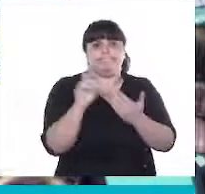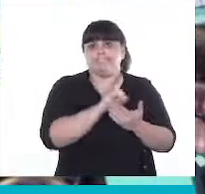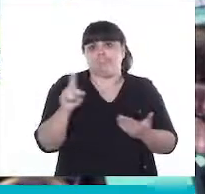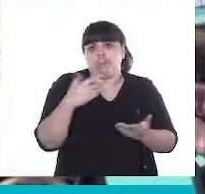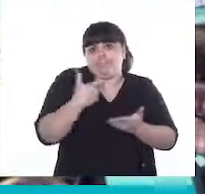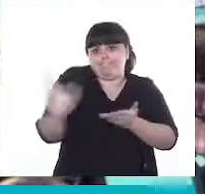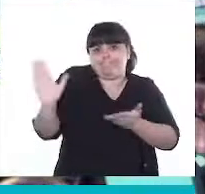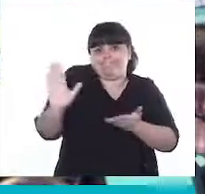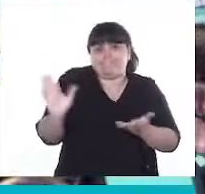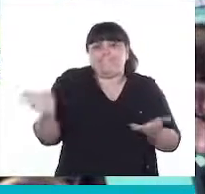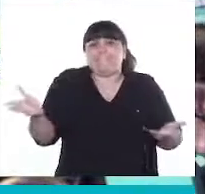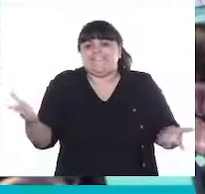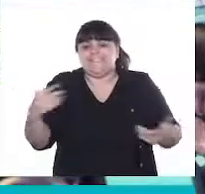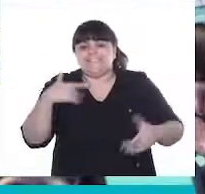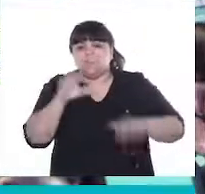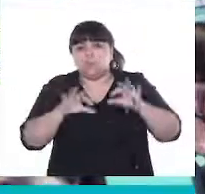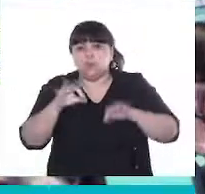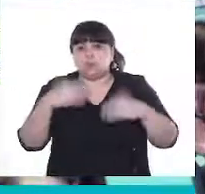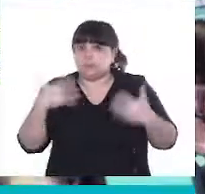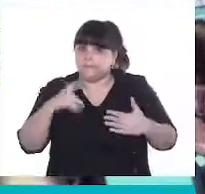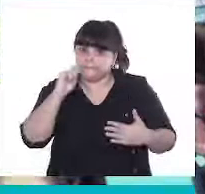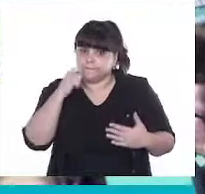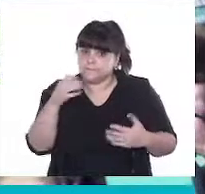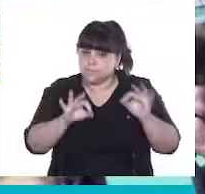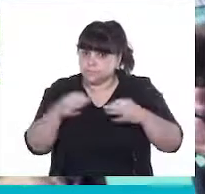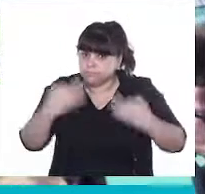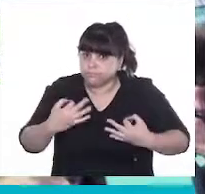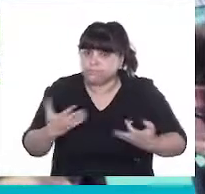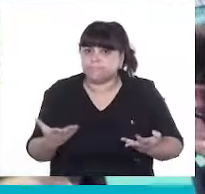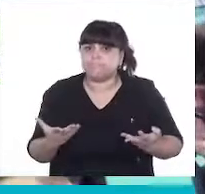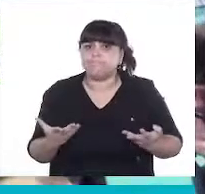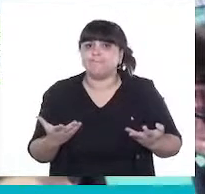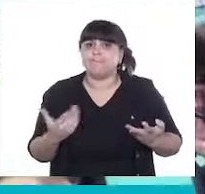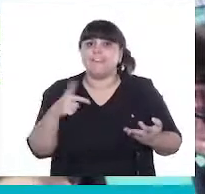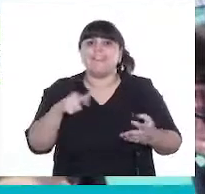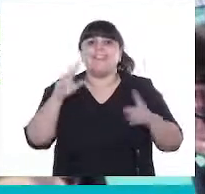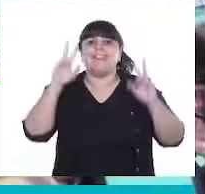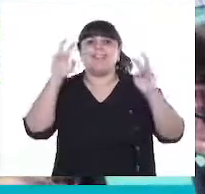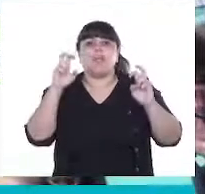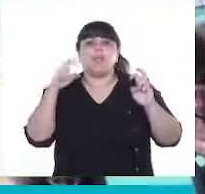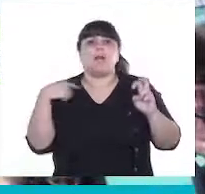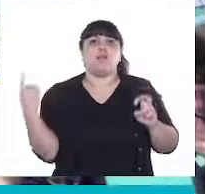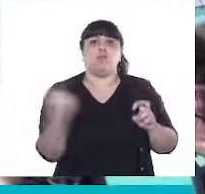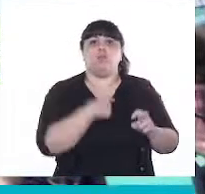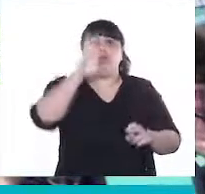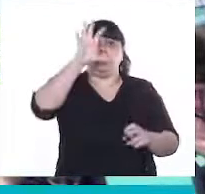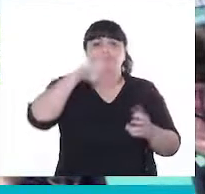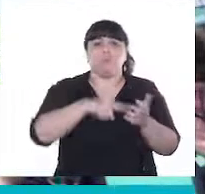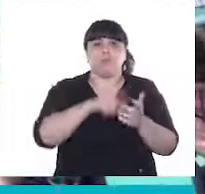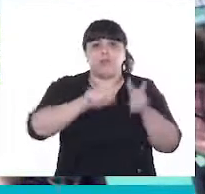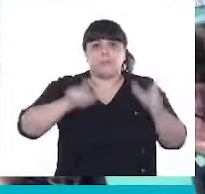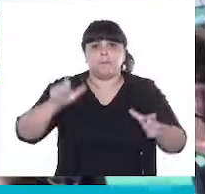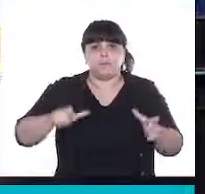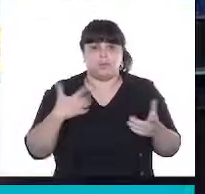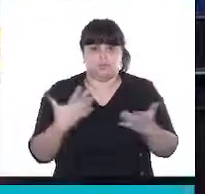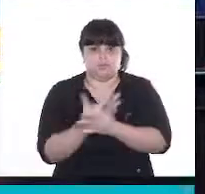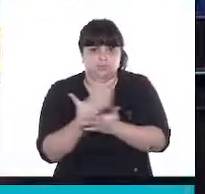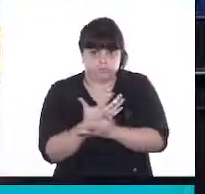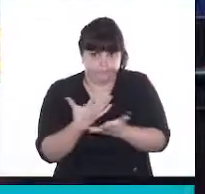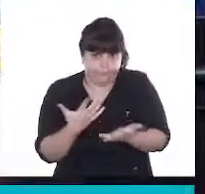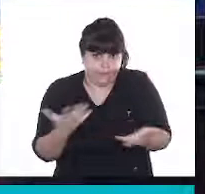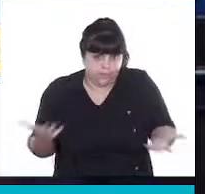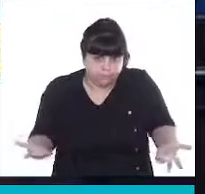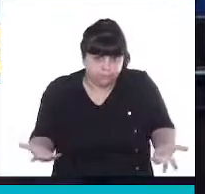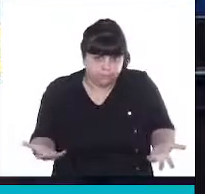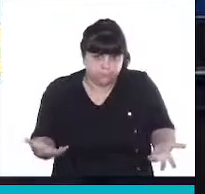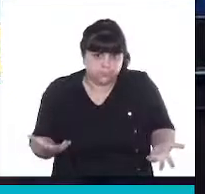este proyecto es un excelente proyecto y que tiene que ver con los problemas que estamos padeciendo los bonaerenses cada día no pero como